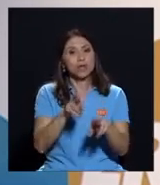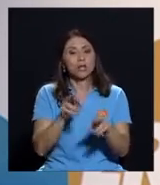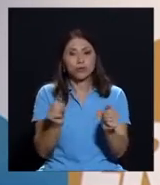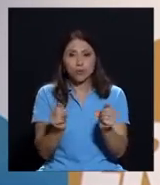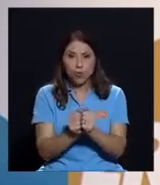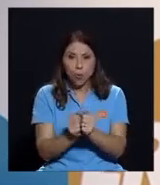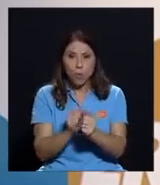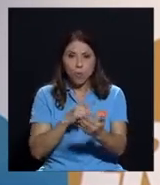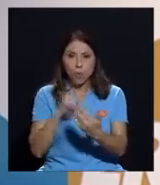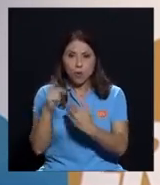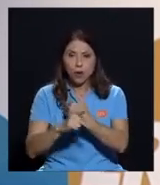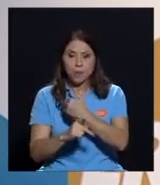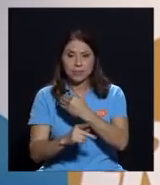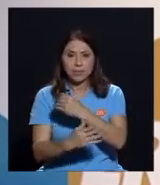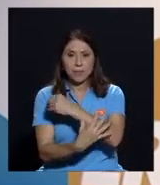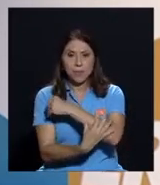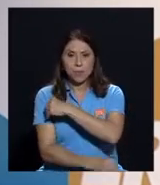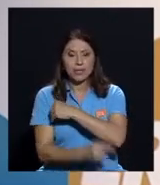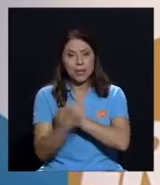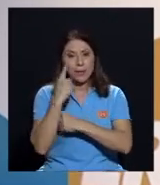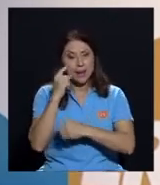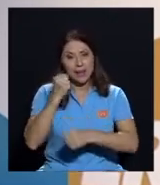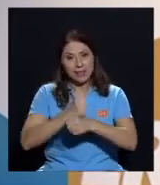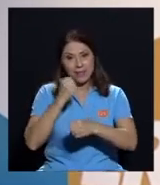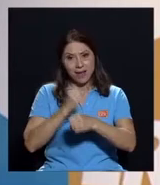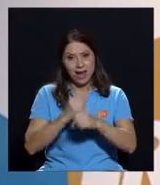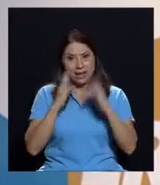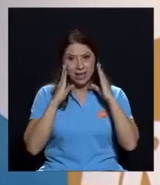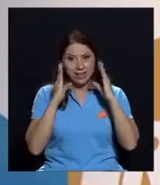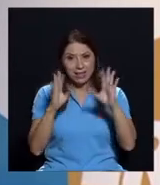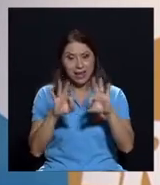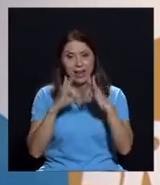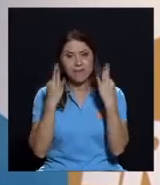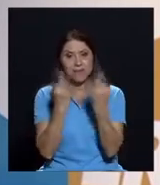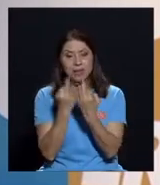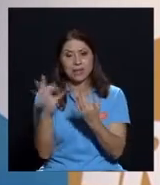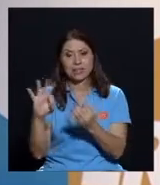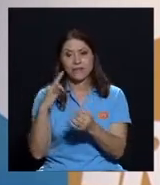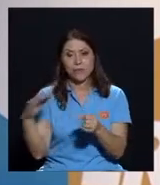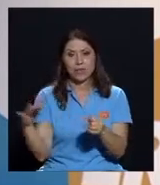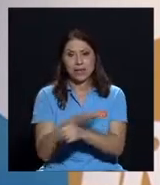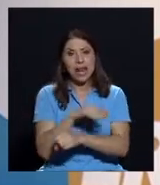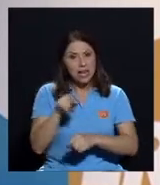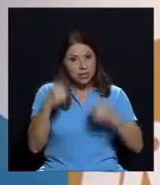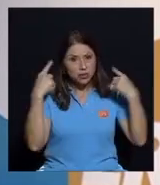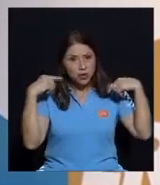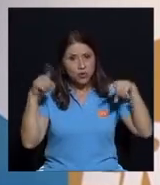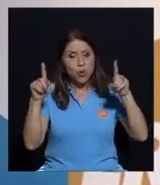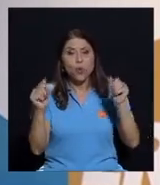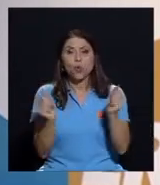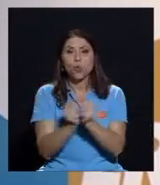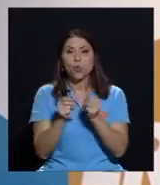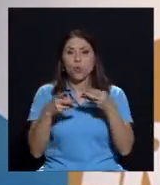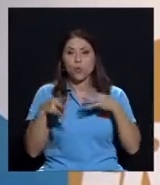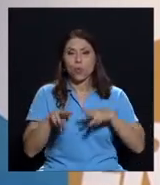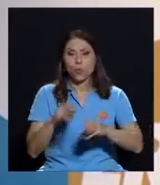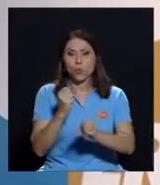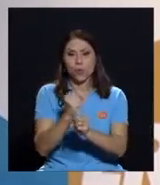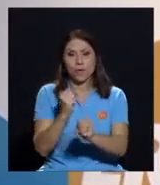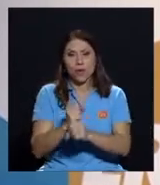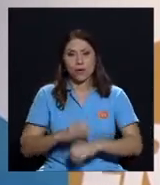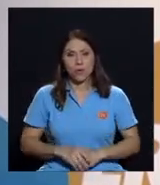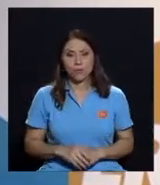pobreza para trabajar atender integralmente a las familias eso se logró y lo se logró a partir de una metodología de trabajo y